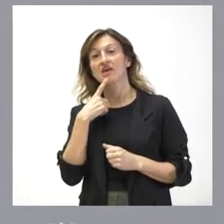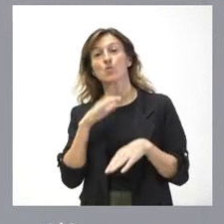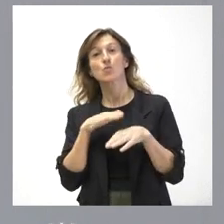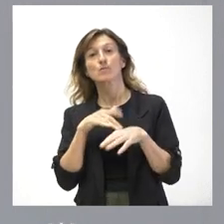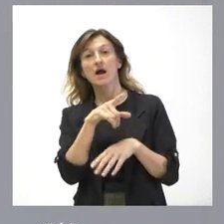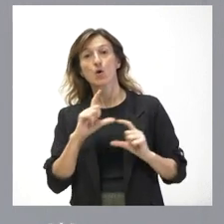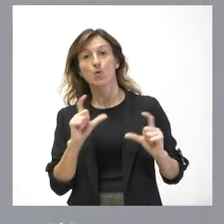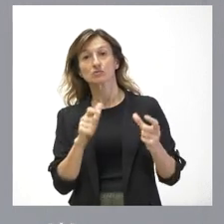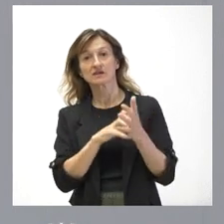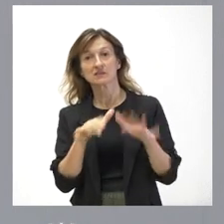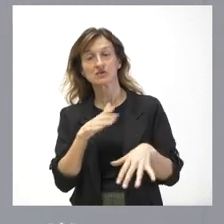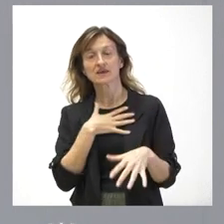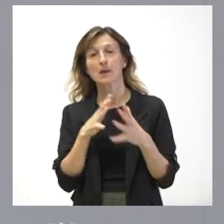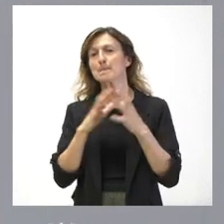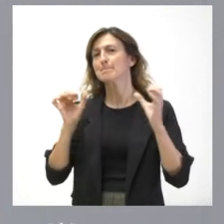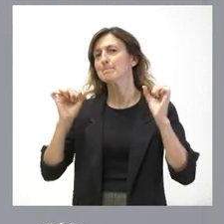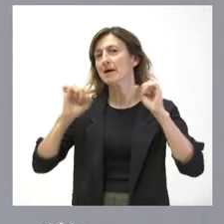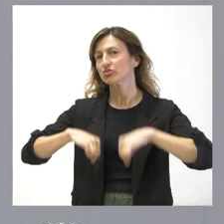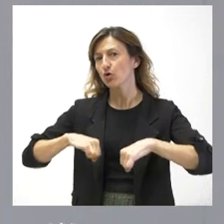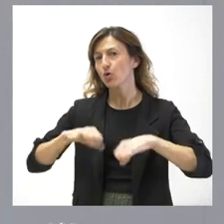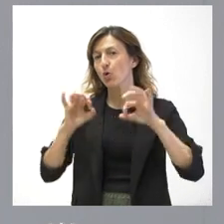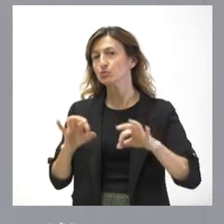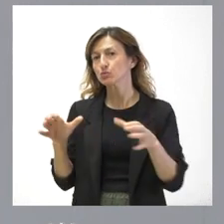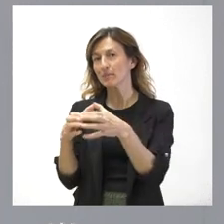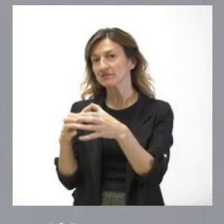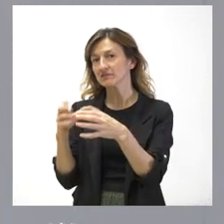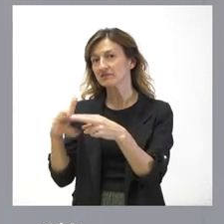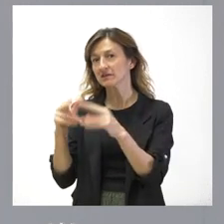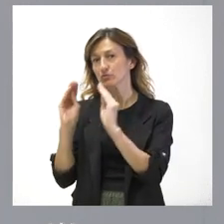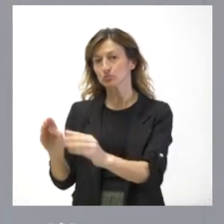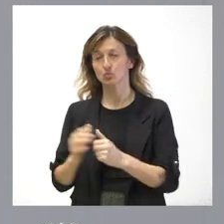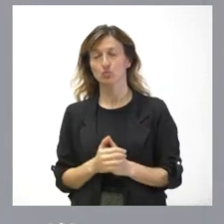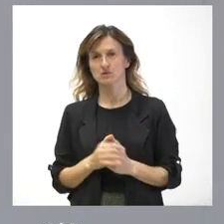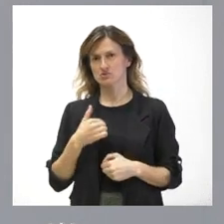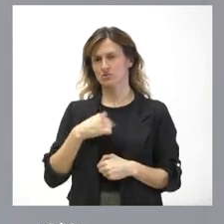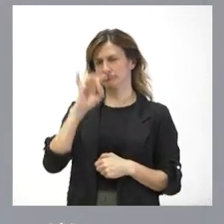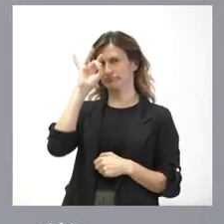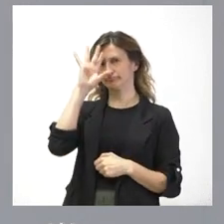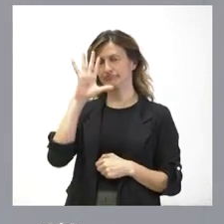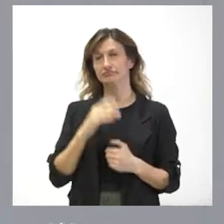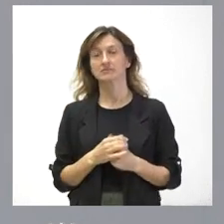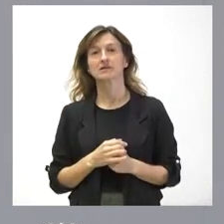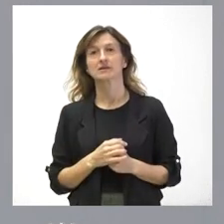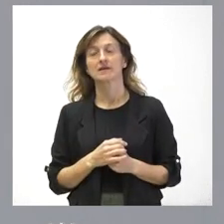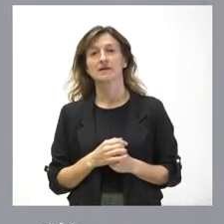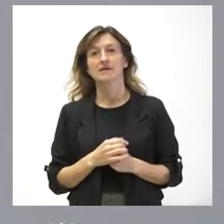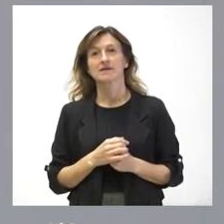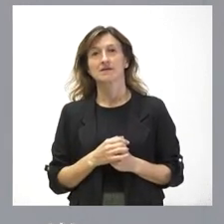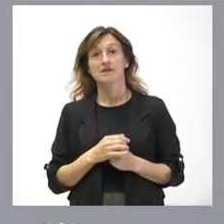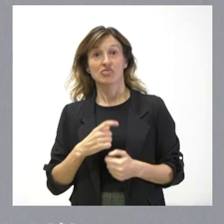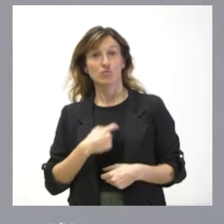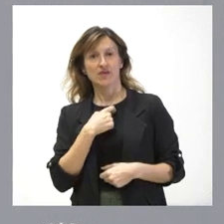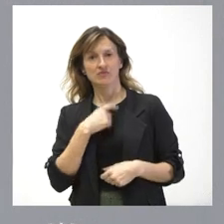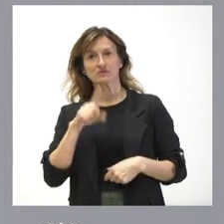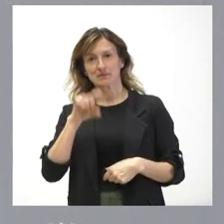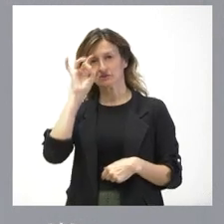león de querer pactar justo con el otro partido y Cuál ha sido nuestra sorpresa que creo que es la sorpresa de los ciudadanos de Castilla y león